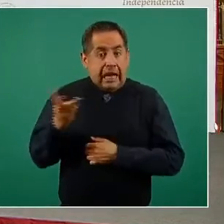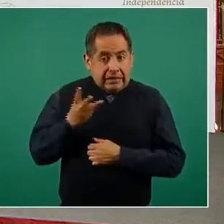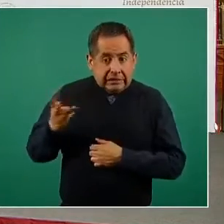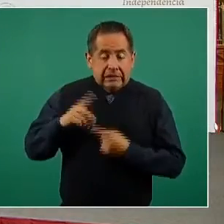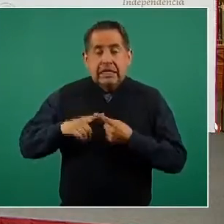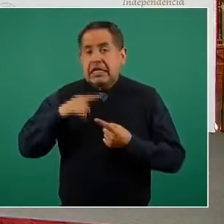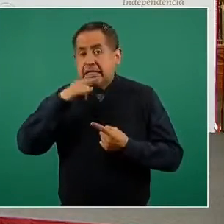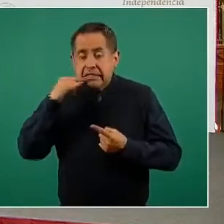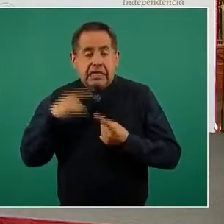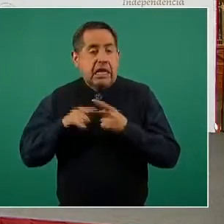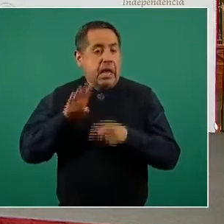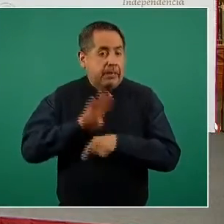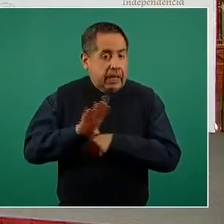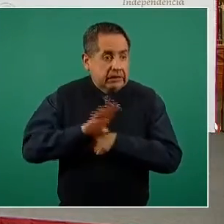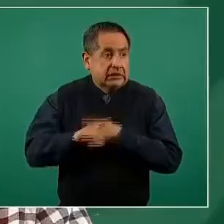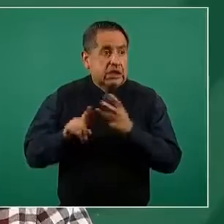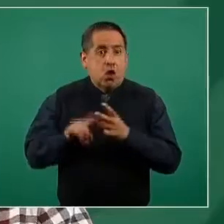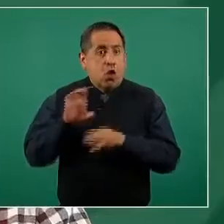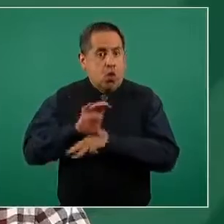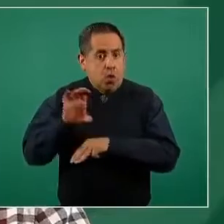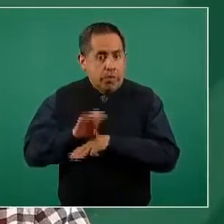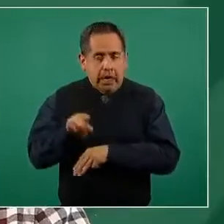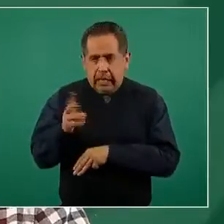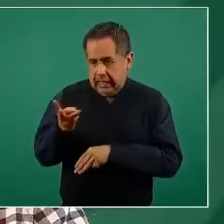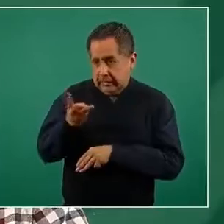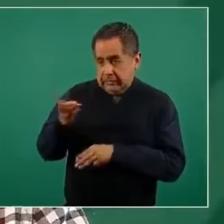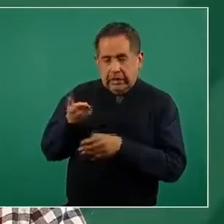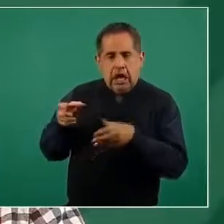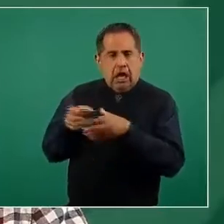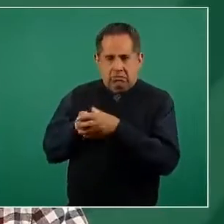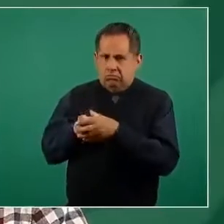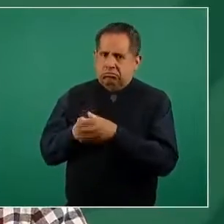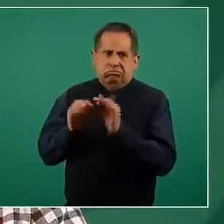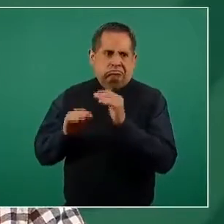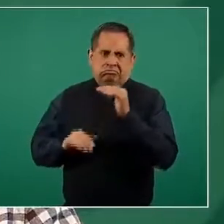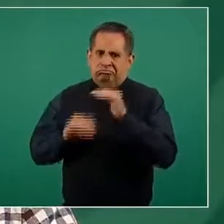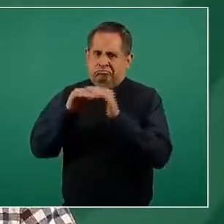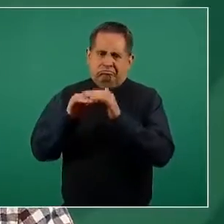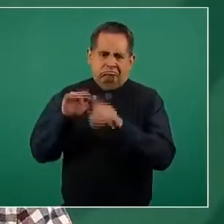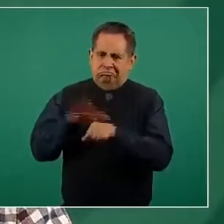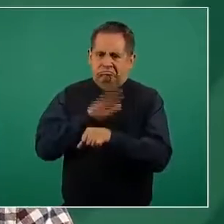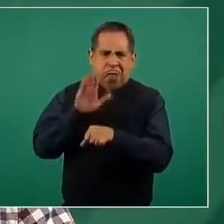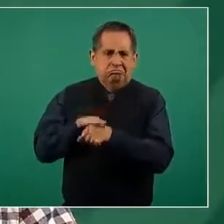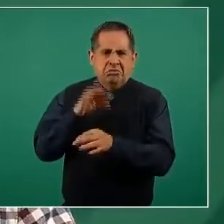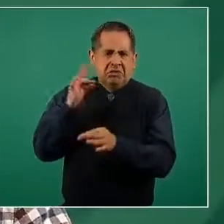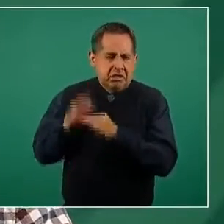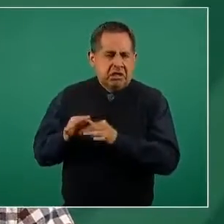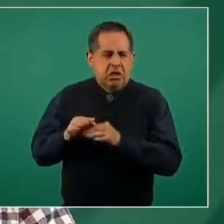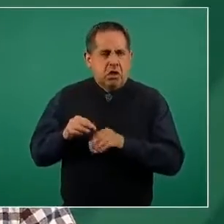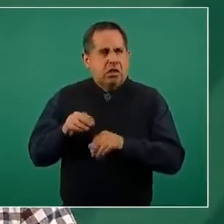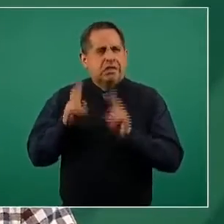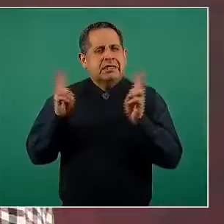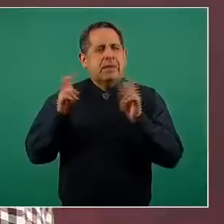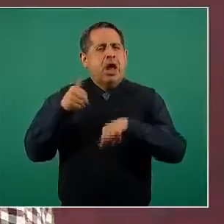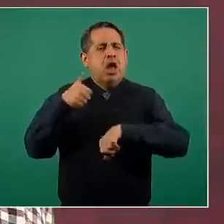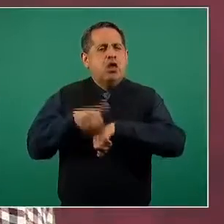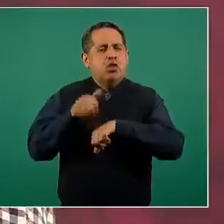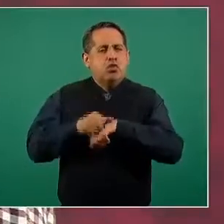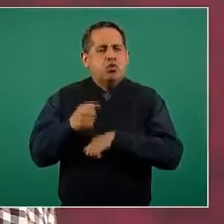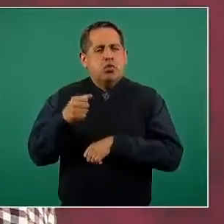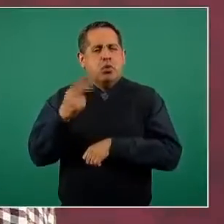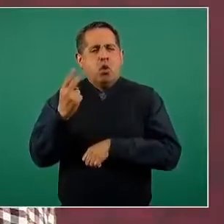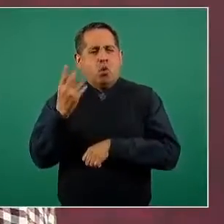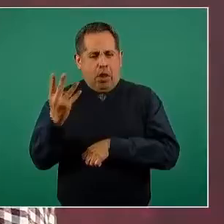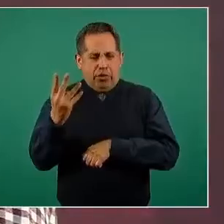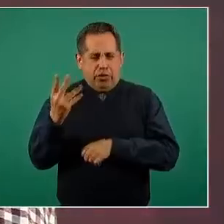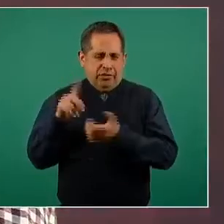de Chile, la de Brasil y la de Colombia, están en el más alto rango, la clase 4, de acuerdo a la clasificación de